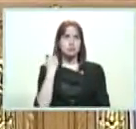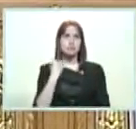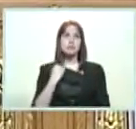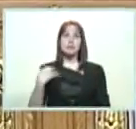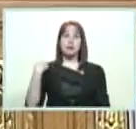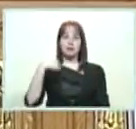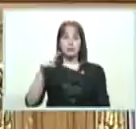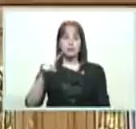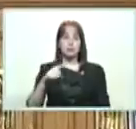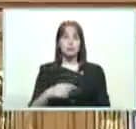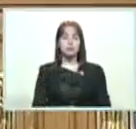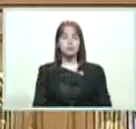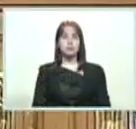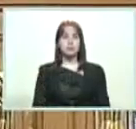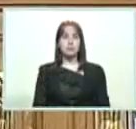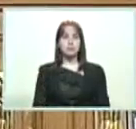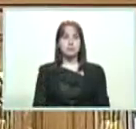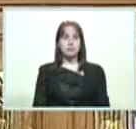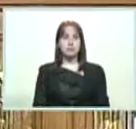tengo.